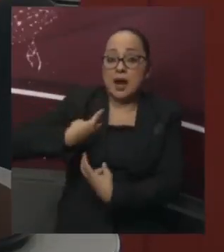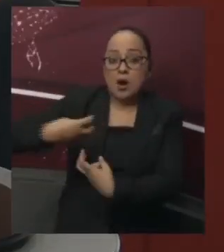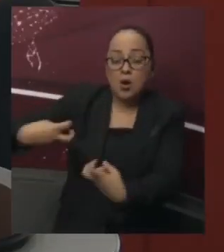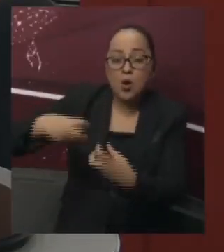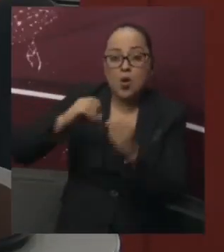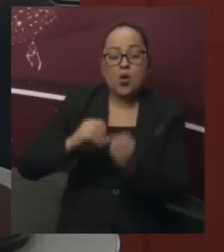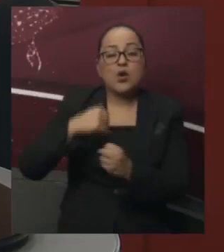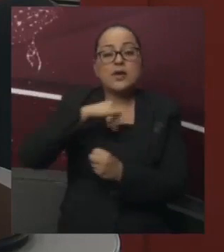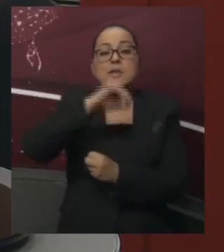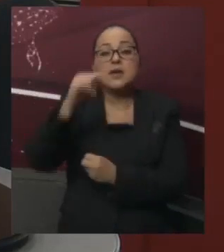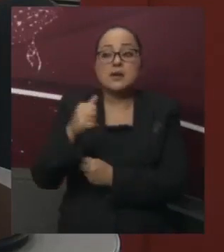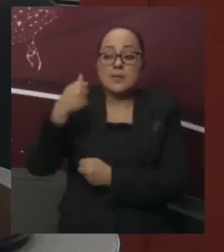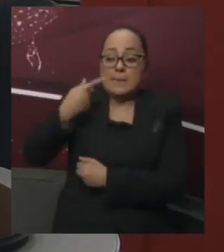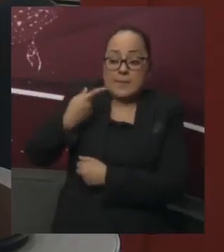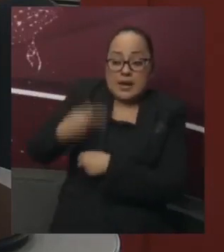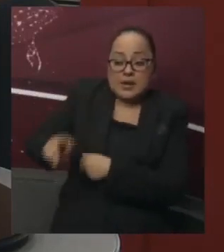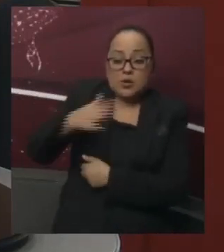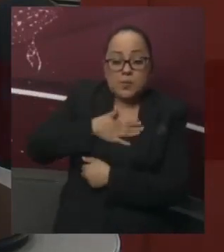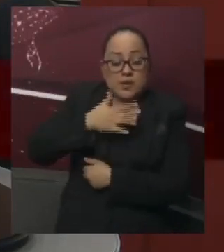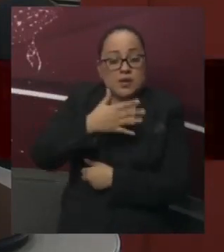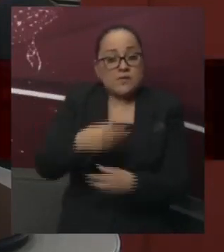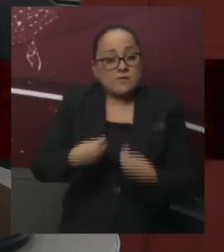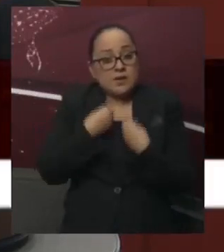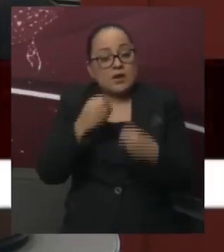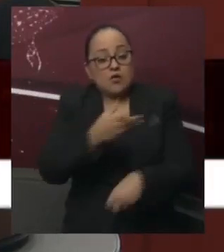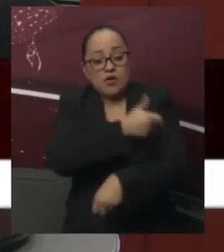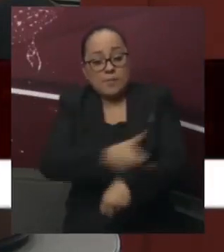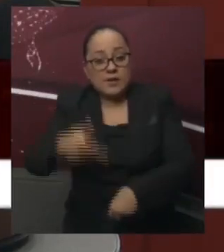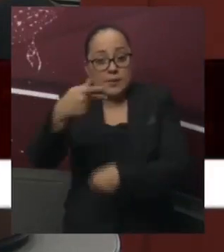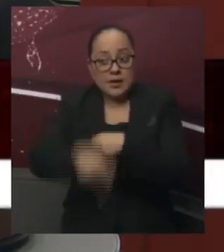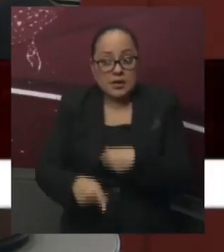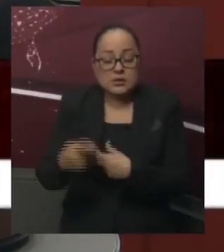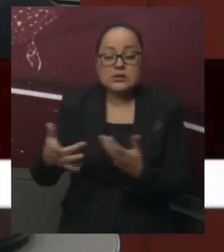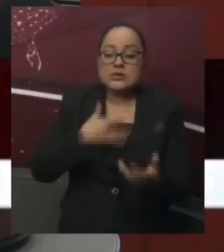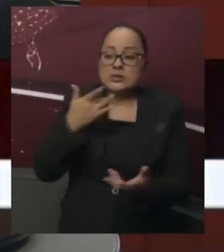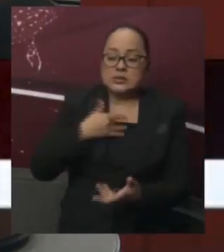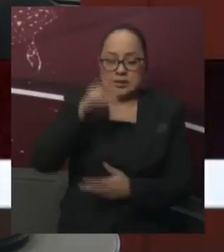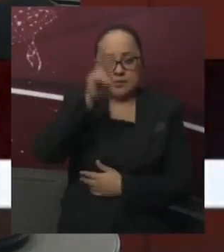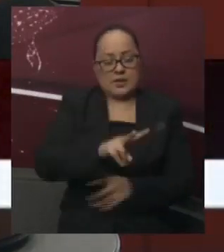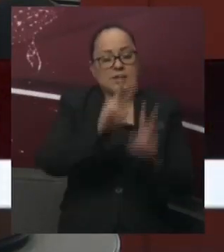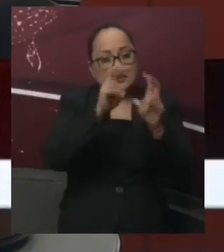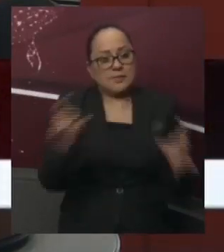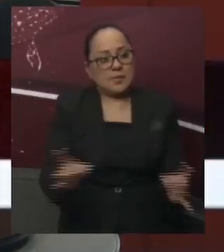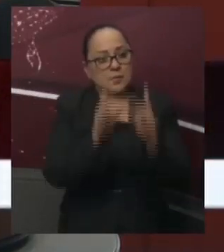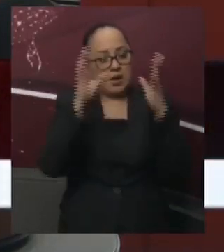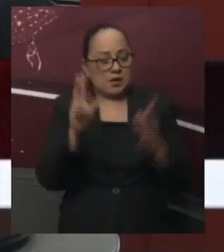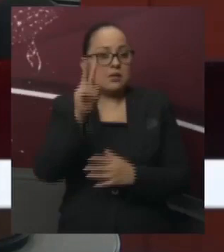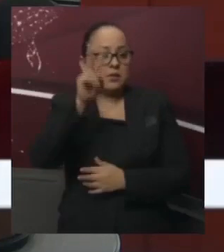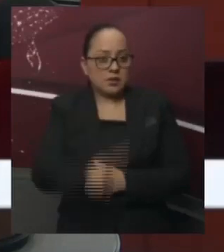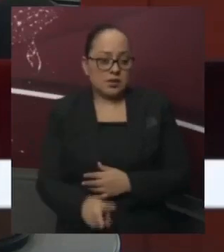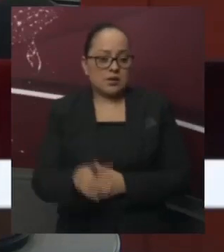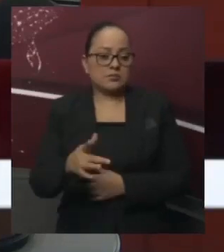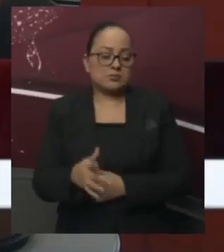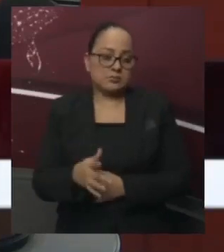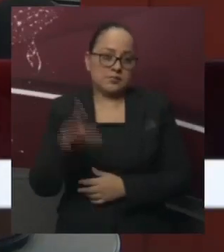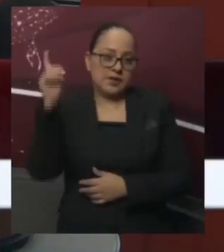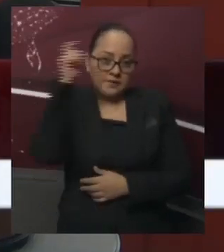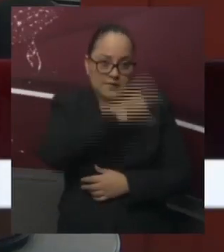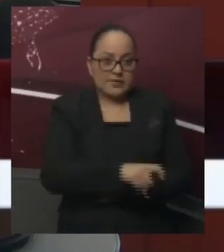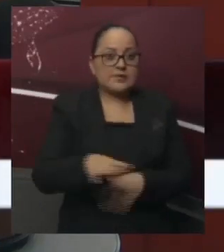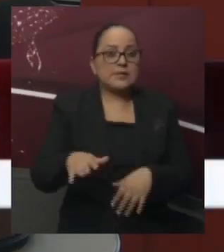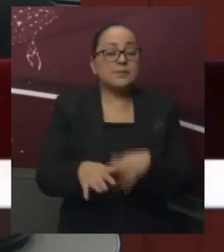porque su vida peligraba o la de su propia familia, ¿no? Yo sé que es un tema delicado, va a ser muy polémico, pero si tú